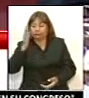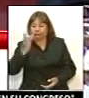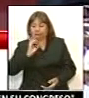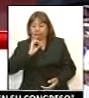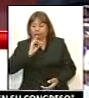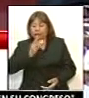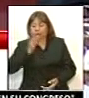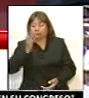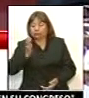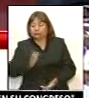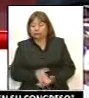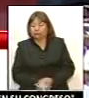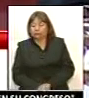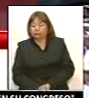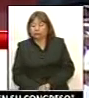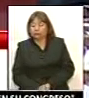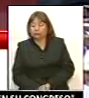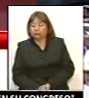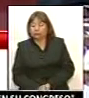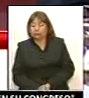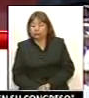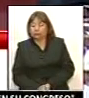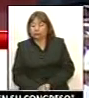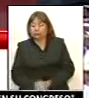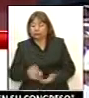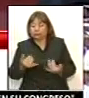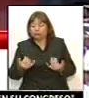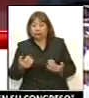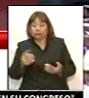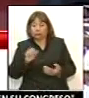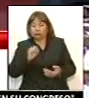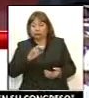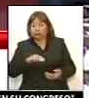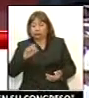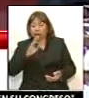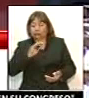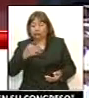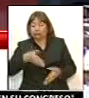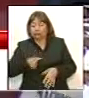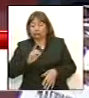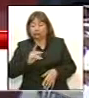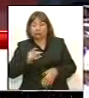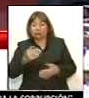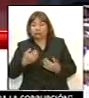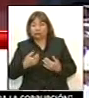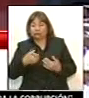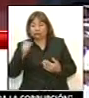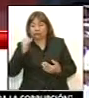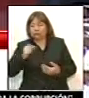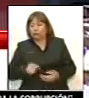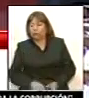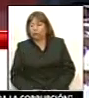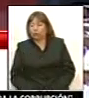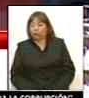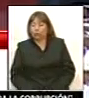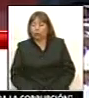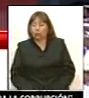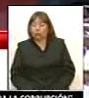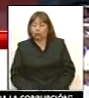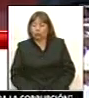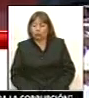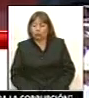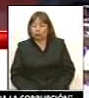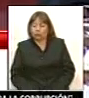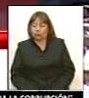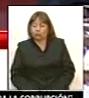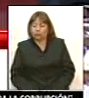tuvo... Tiene sus derechos ahora. Pero hoy día los niños que nacen allá no tienen esos derechos. Ese es el tema. Un niño